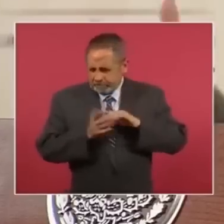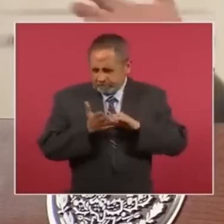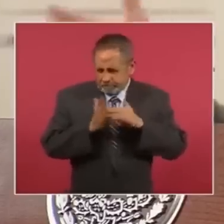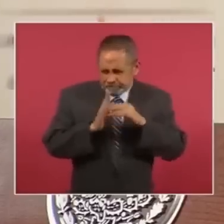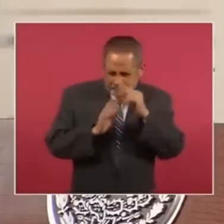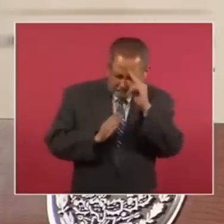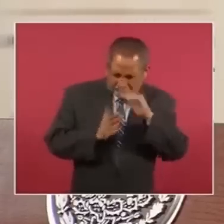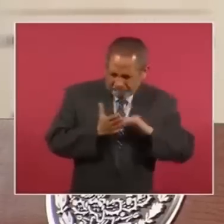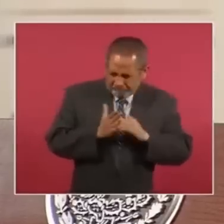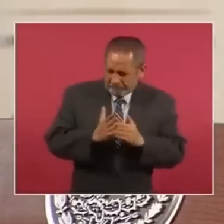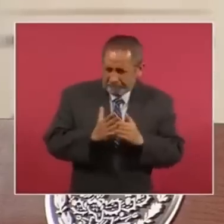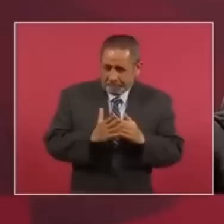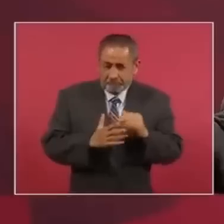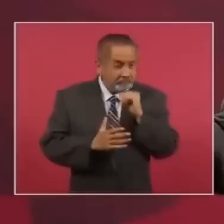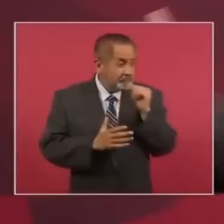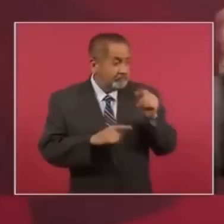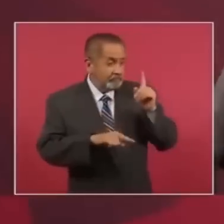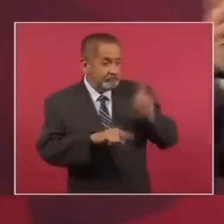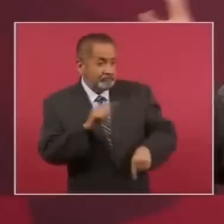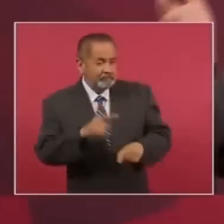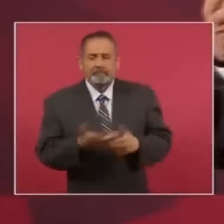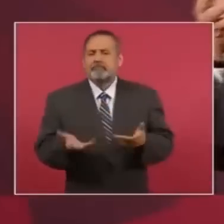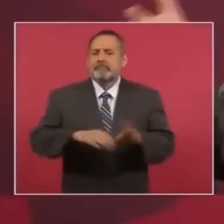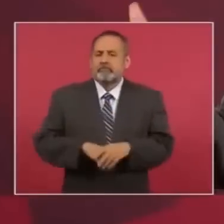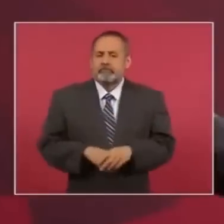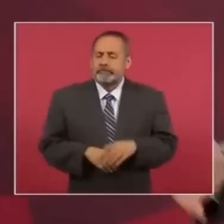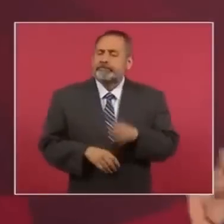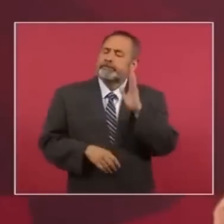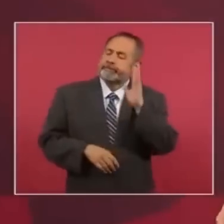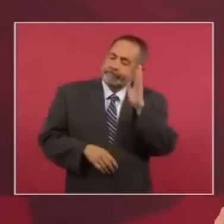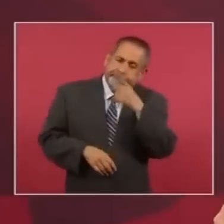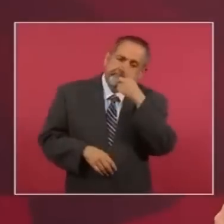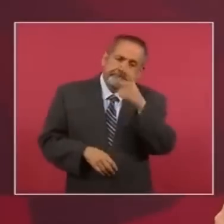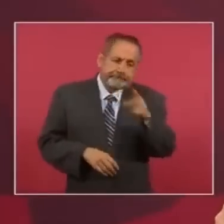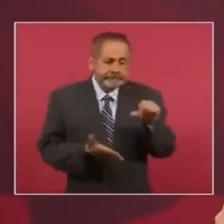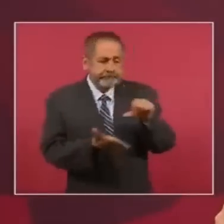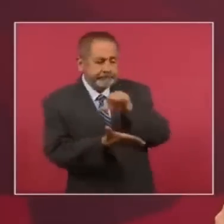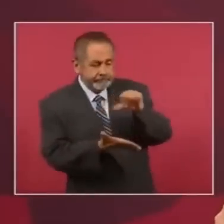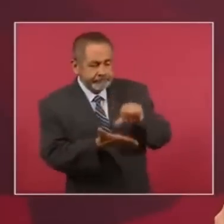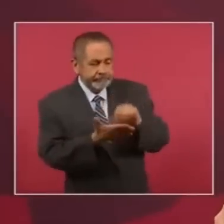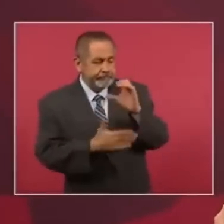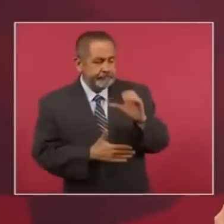ya expliqué que el Centro Nacional de Inteligencia